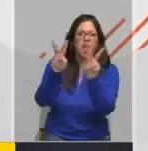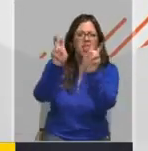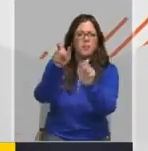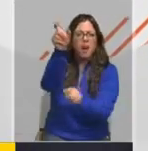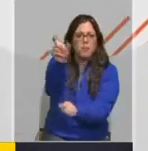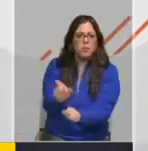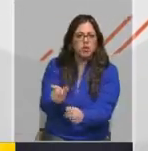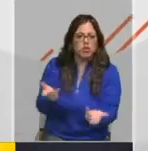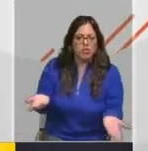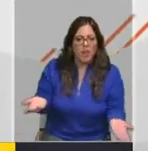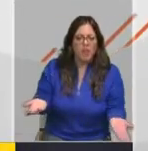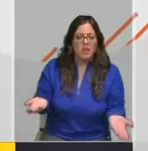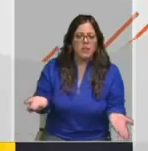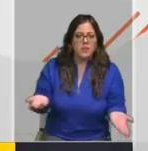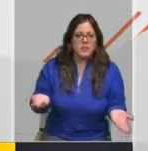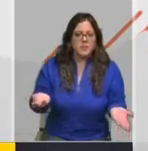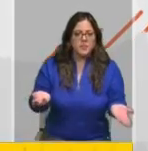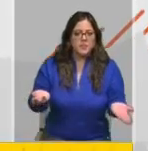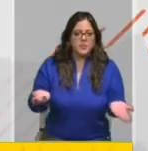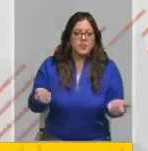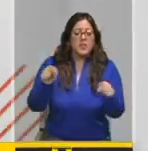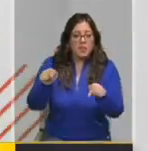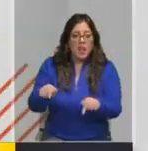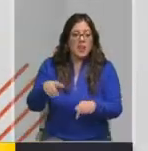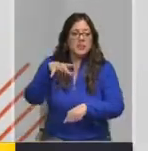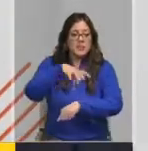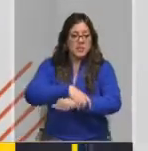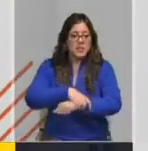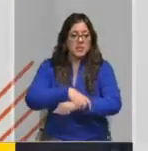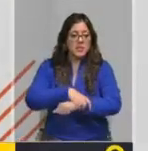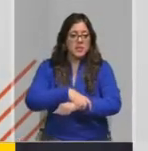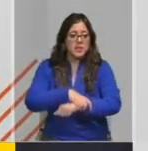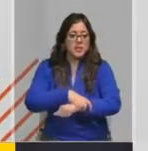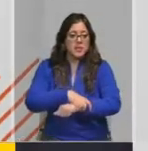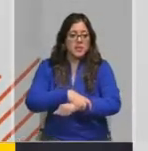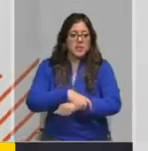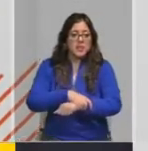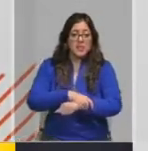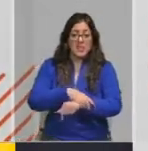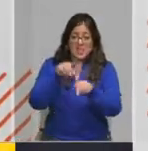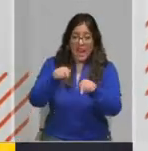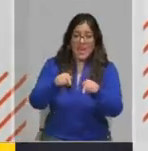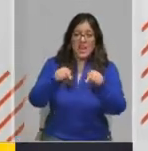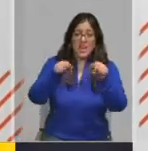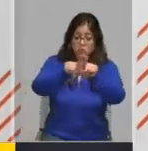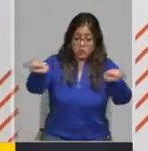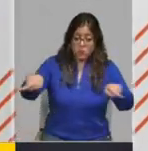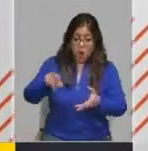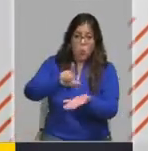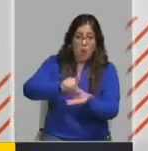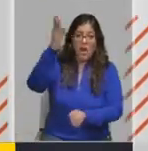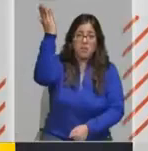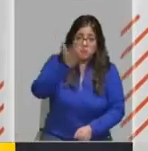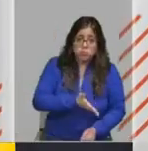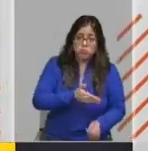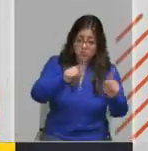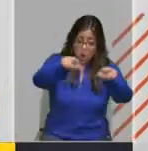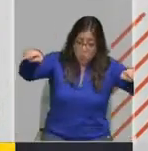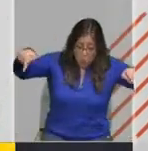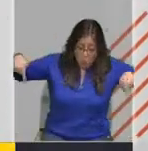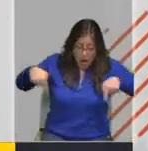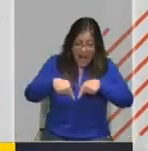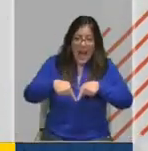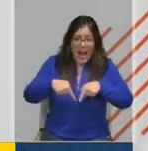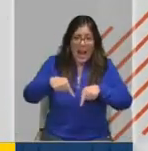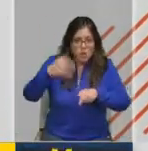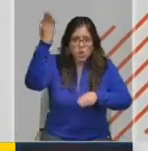que finalmente se le va a detener por el tema de que estaba clausurado este recinto, el espacio físico, y sé que